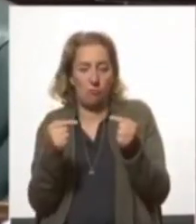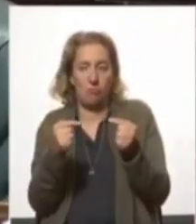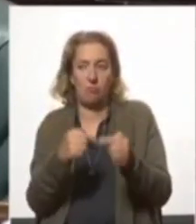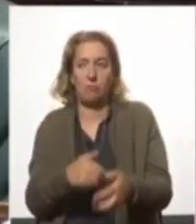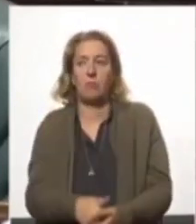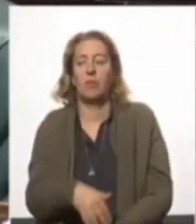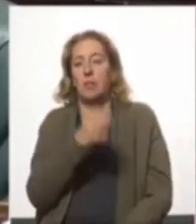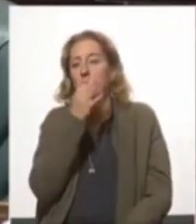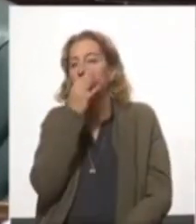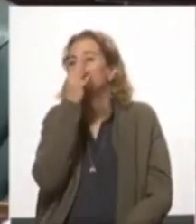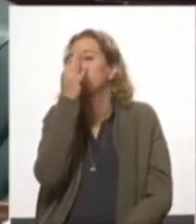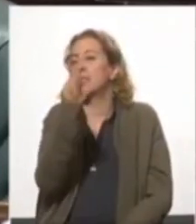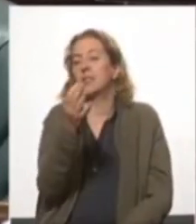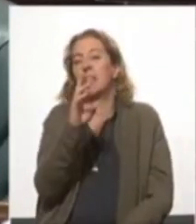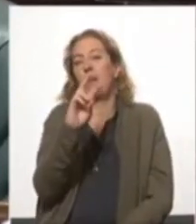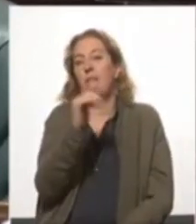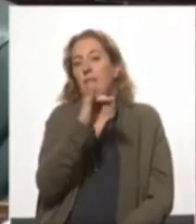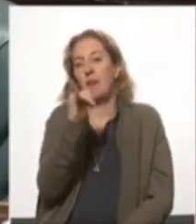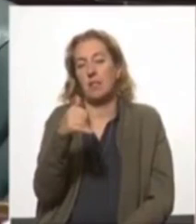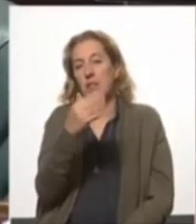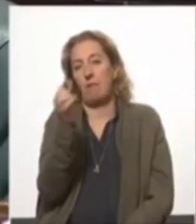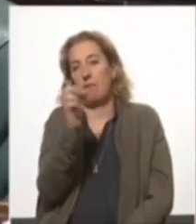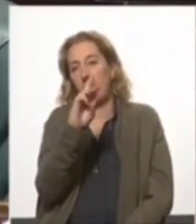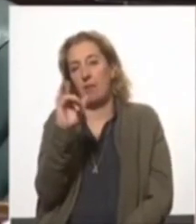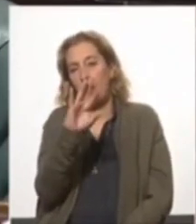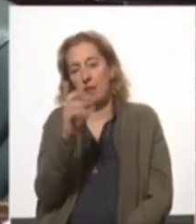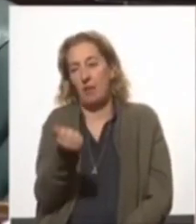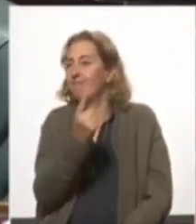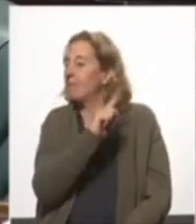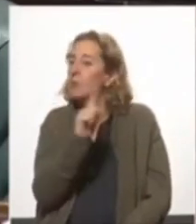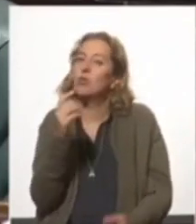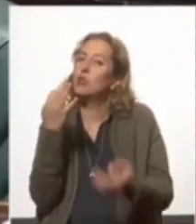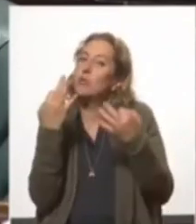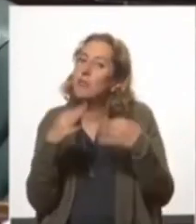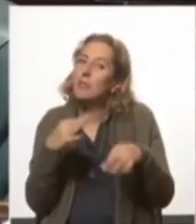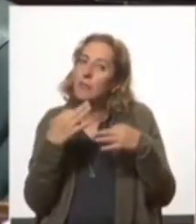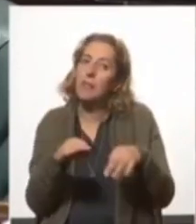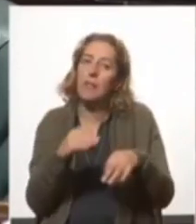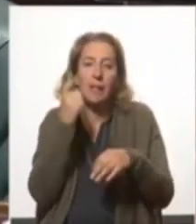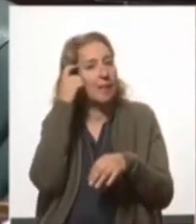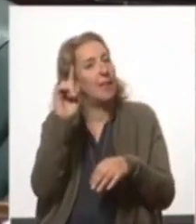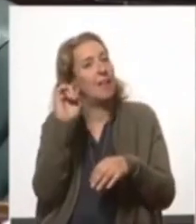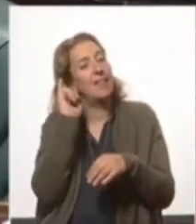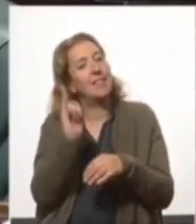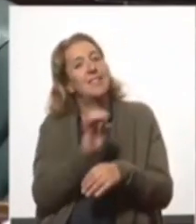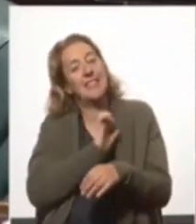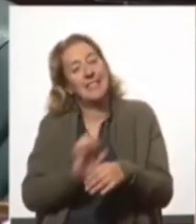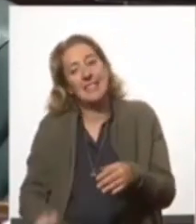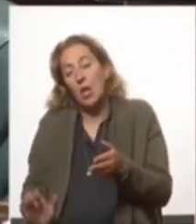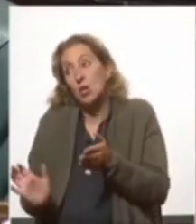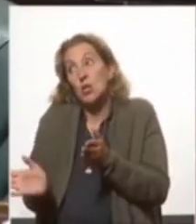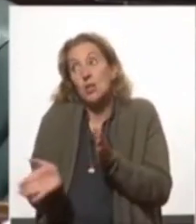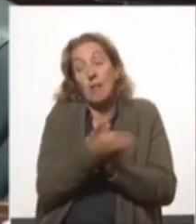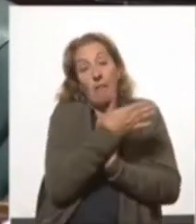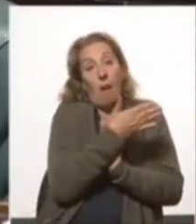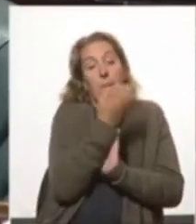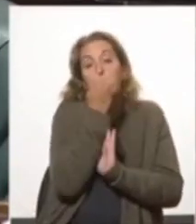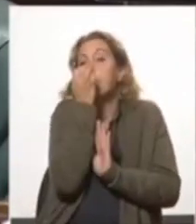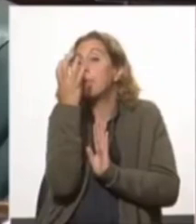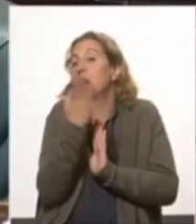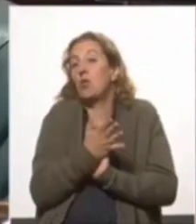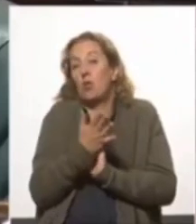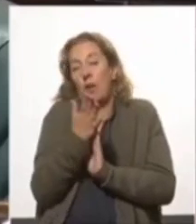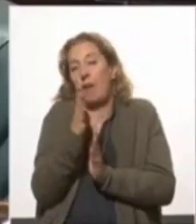Ferreira, que no se verifica la idea de que si se retira el Estado mejora el mercado y el sector